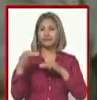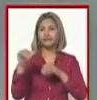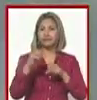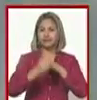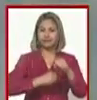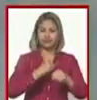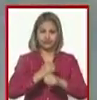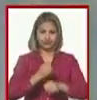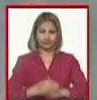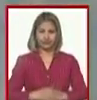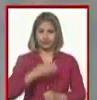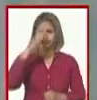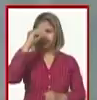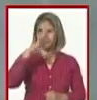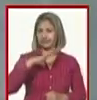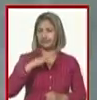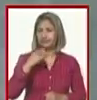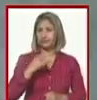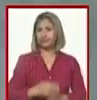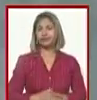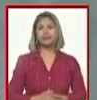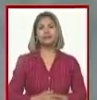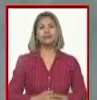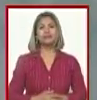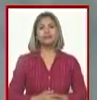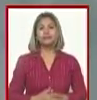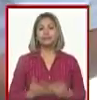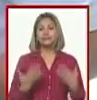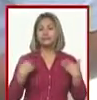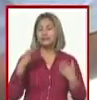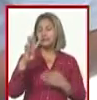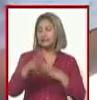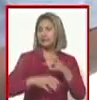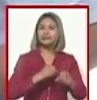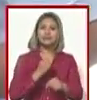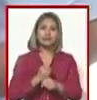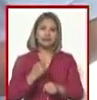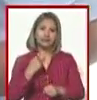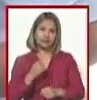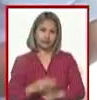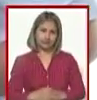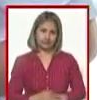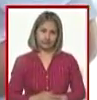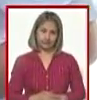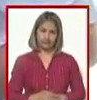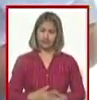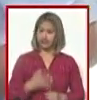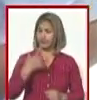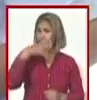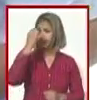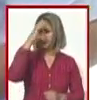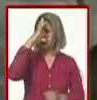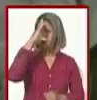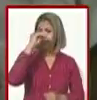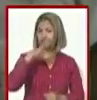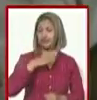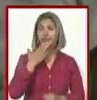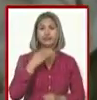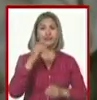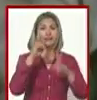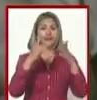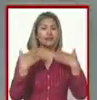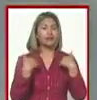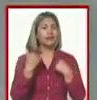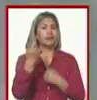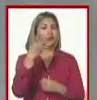Edad de él. No, ¿el señor cuántos años tiene? Debe tener 40 también. 40 años. Bien agresivo es. Sí. La víctima